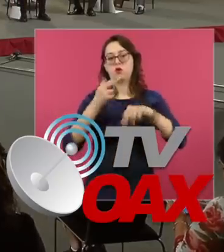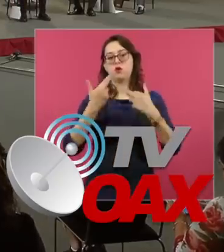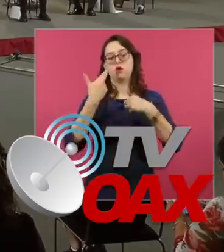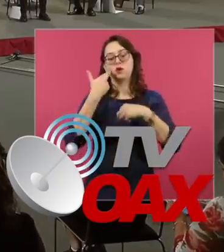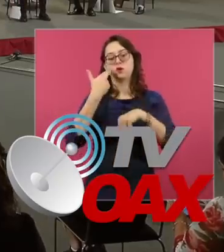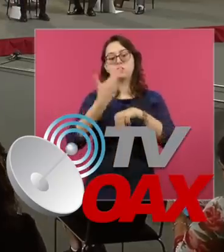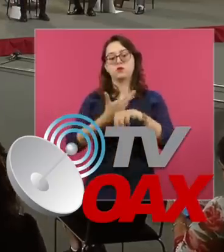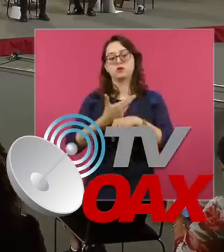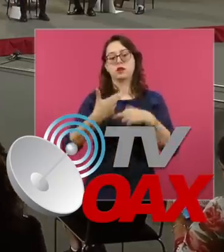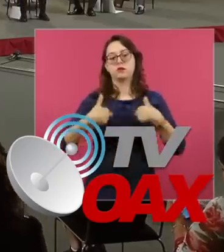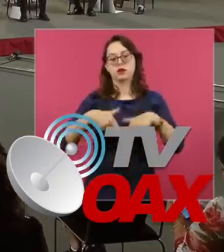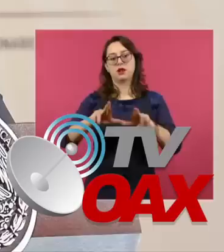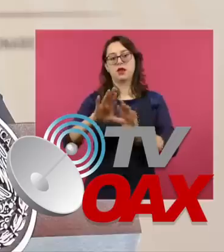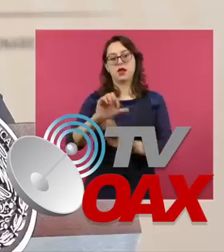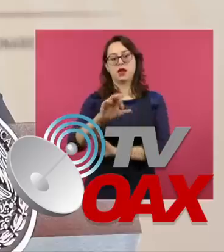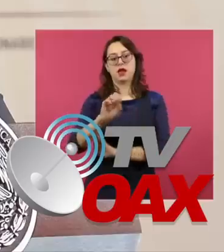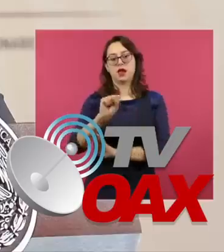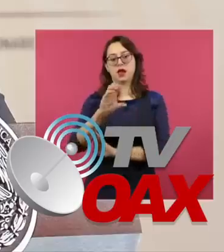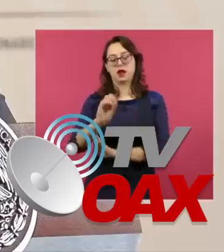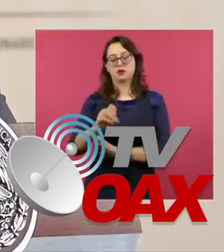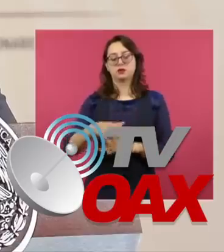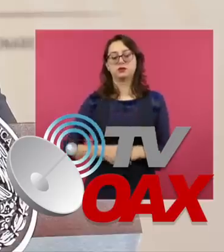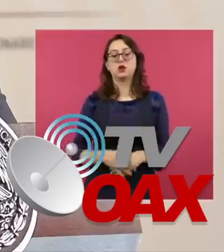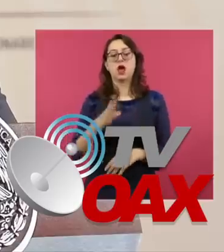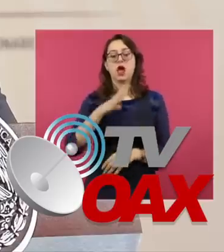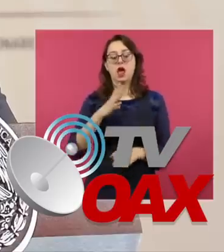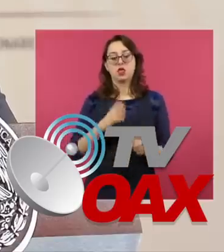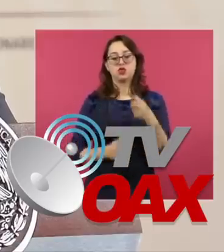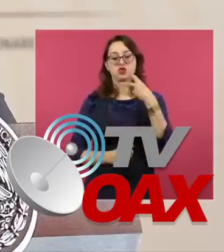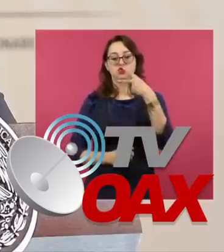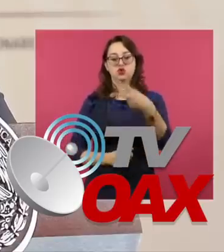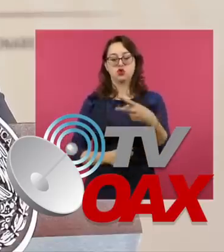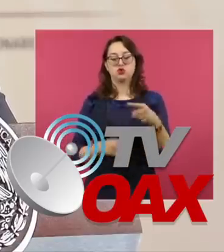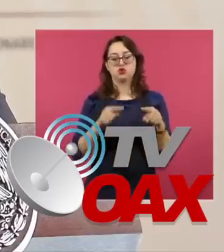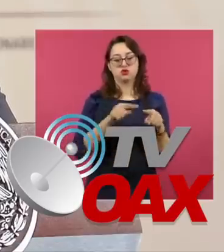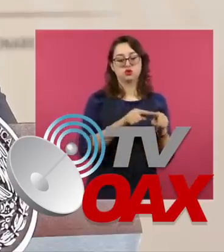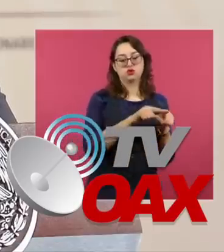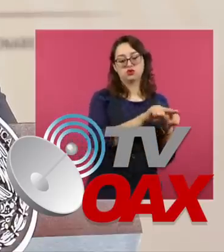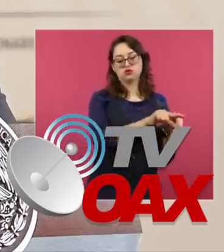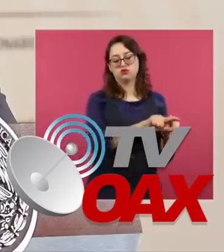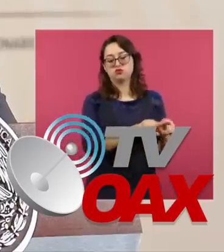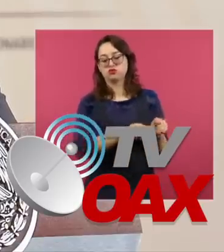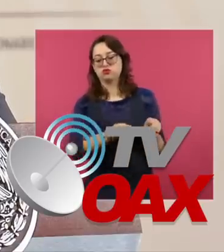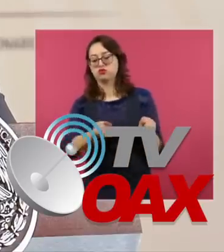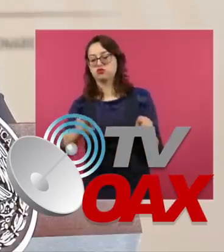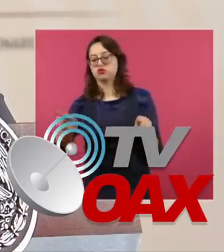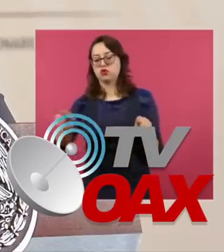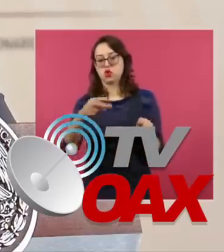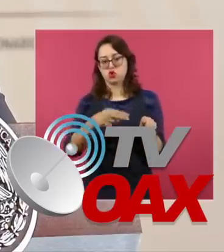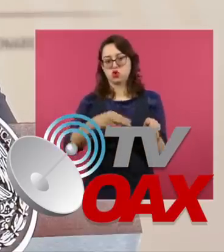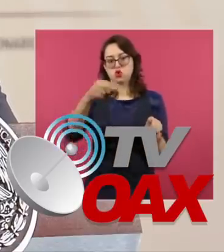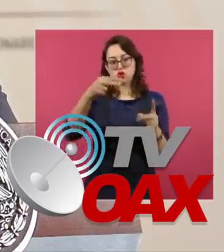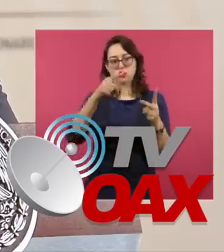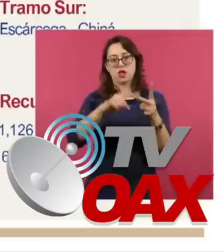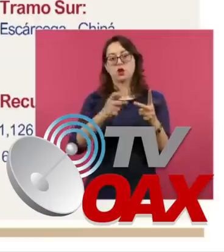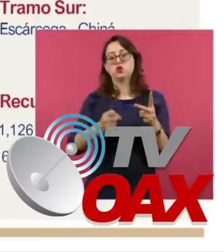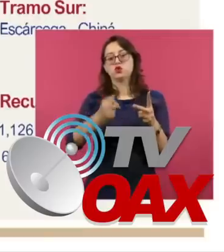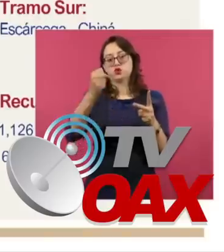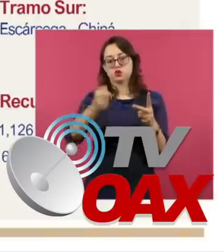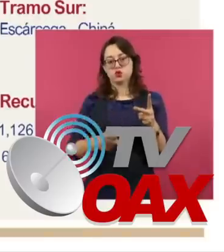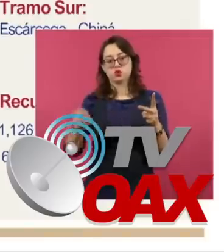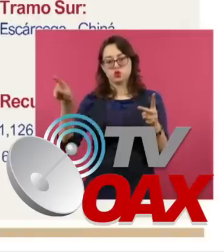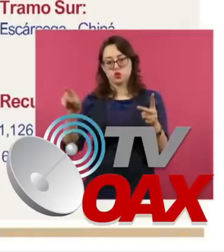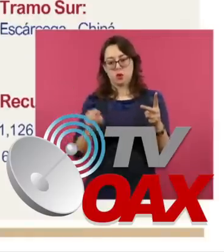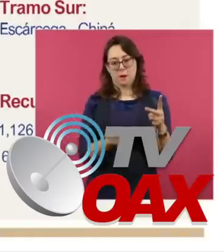Constructores. El tramo 2 está conformado por dos subtramos, uno que corre de Cobén a Silvaché, el tramo norte, y el tramo sur que corre